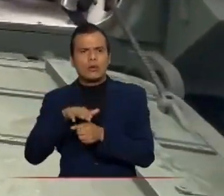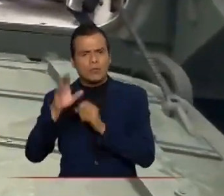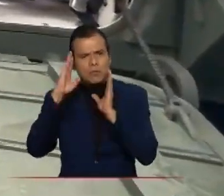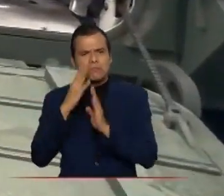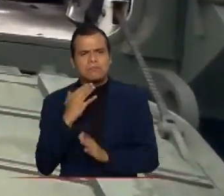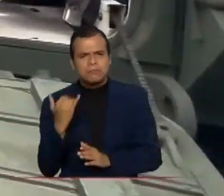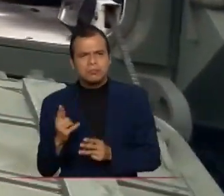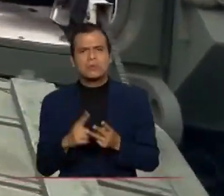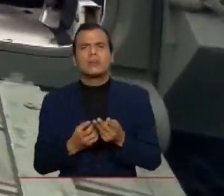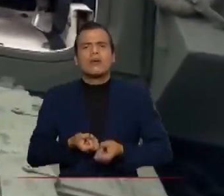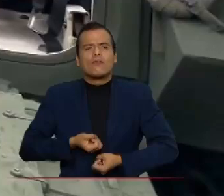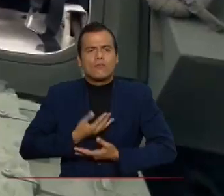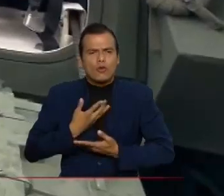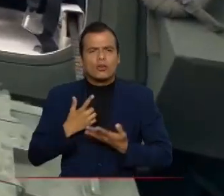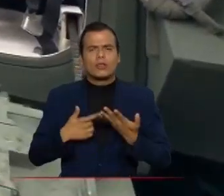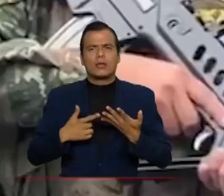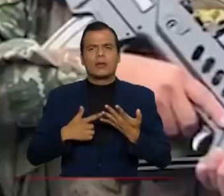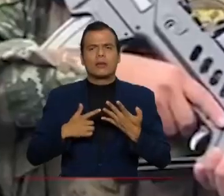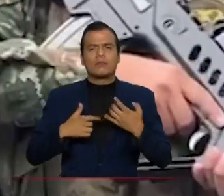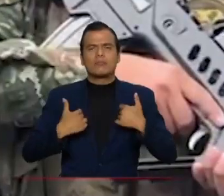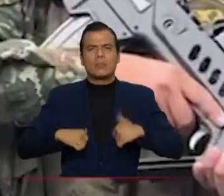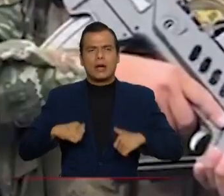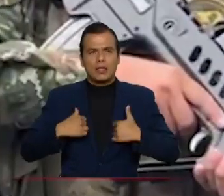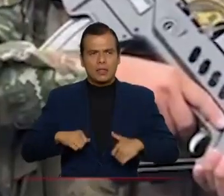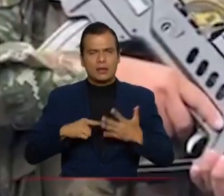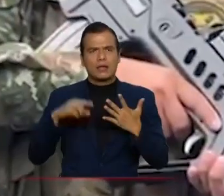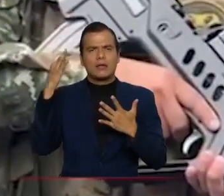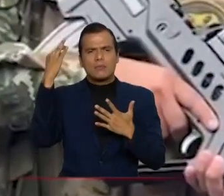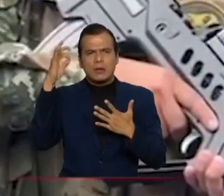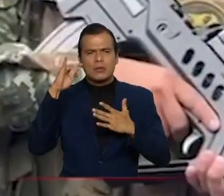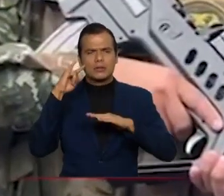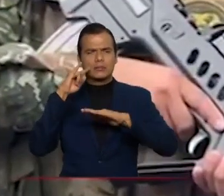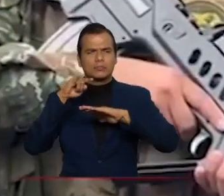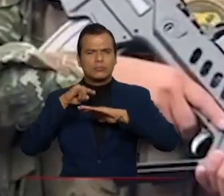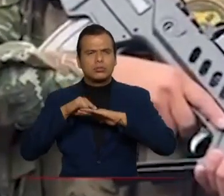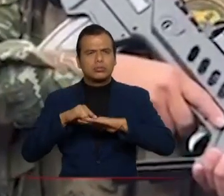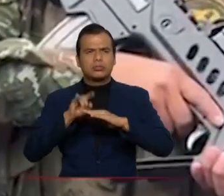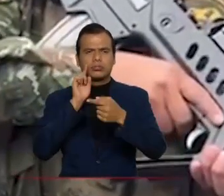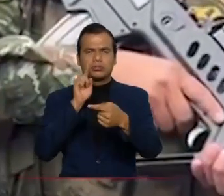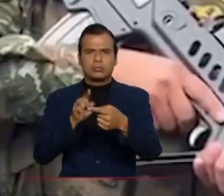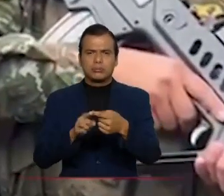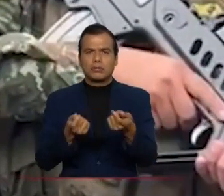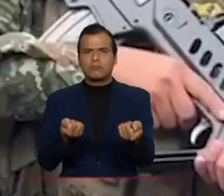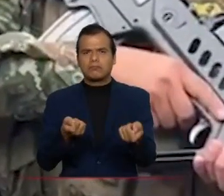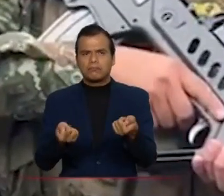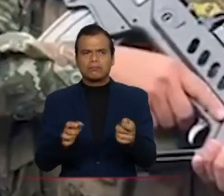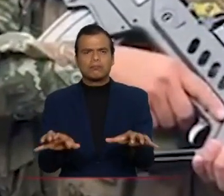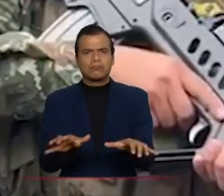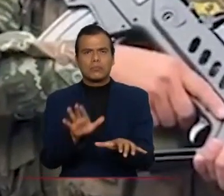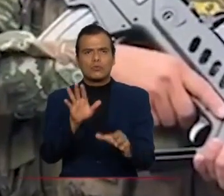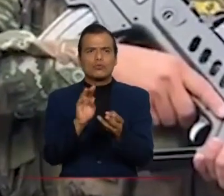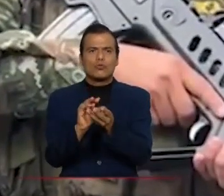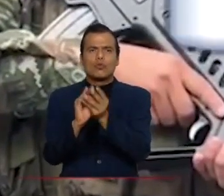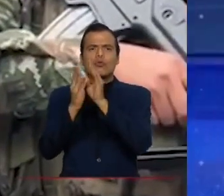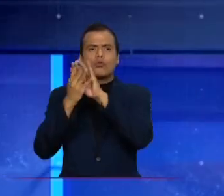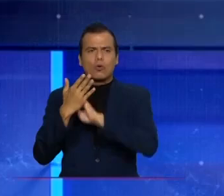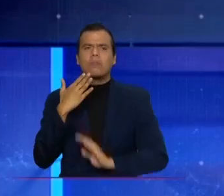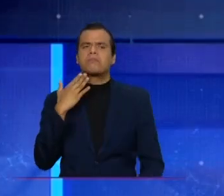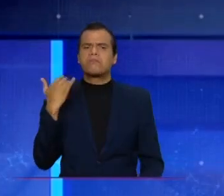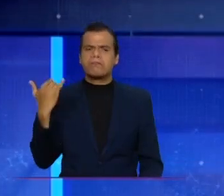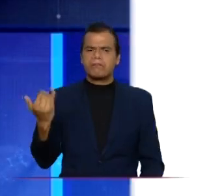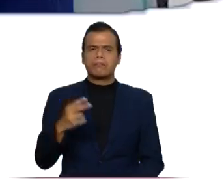de Florida, Pradera y Palmira para garantizar las actividades que se desarrollen en el marco de la COP16.